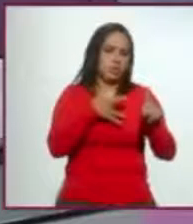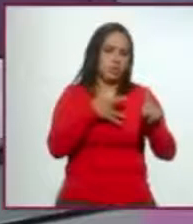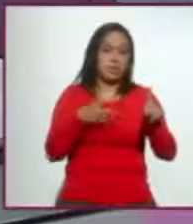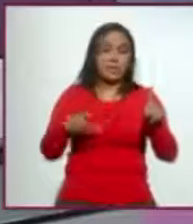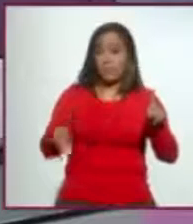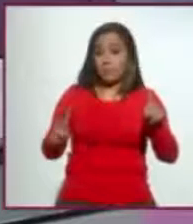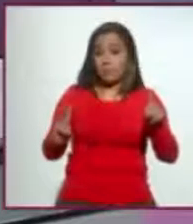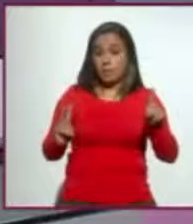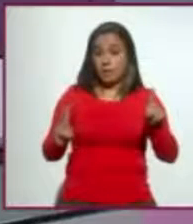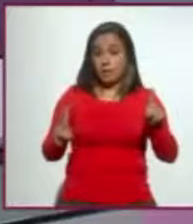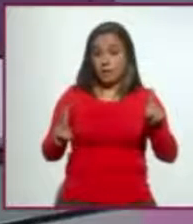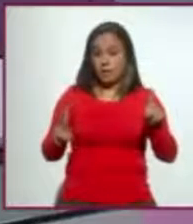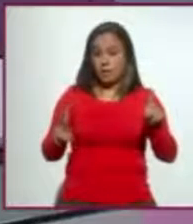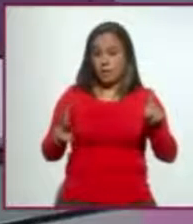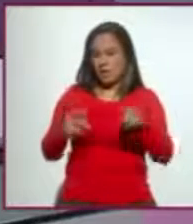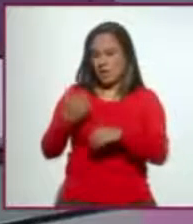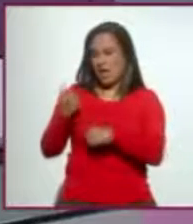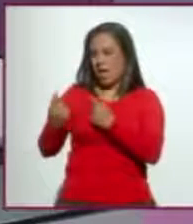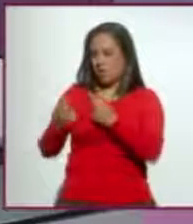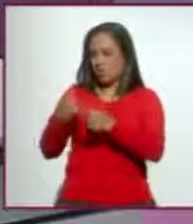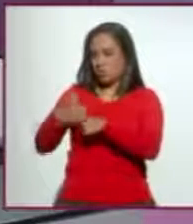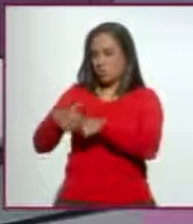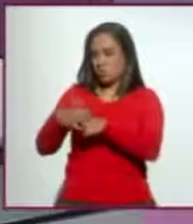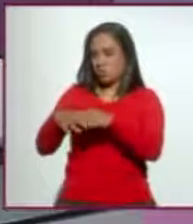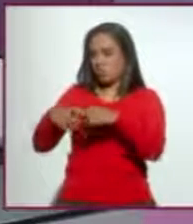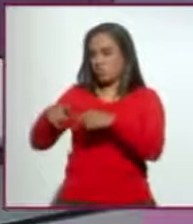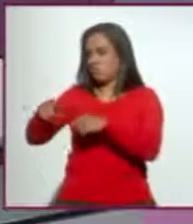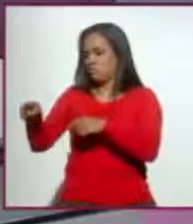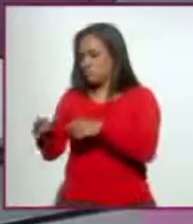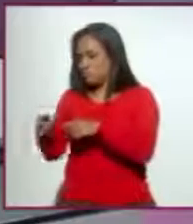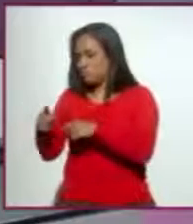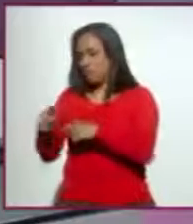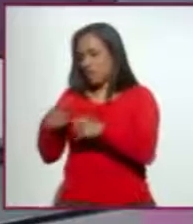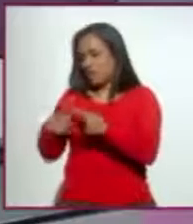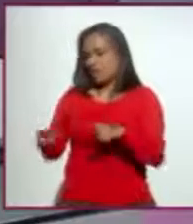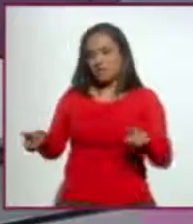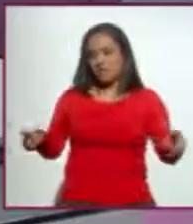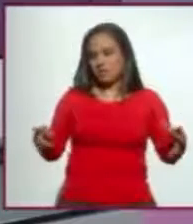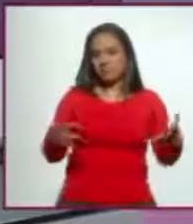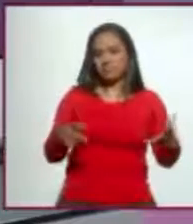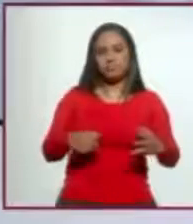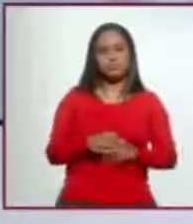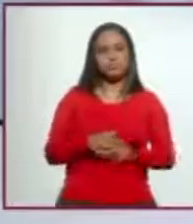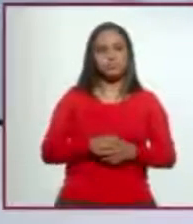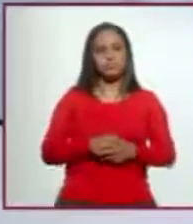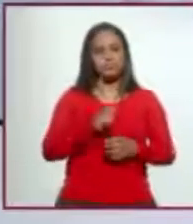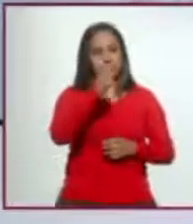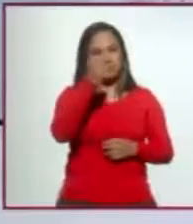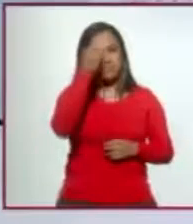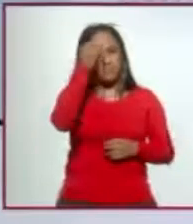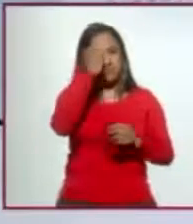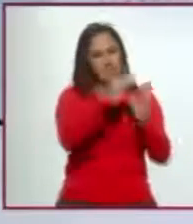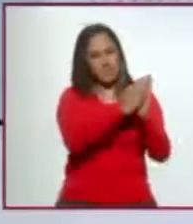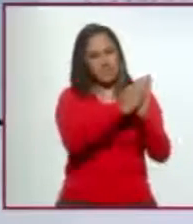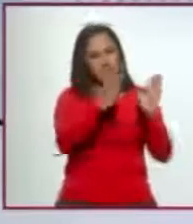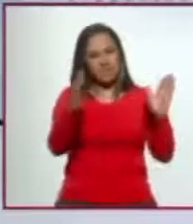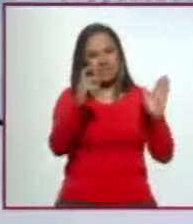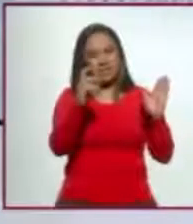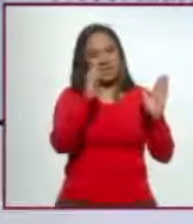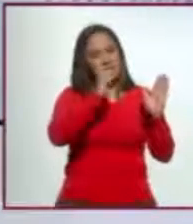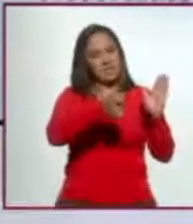los macro números digan otra cosa. Pero que en un plazo que se considera